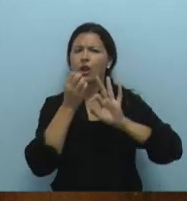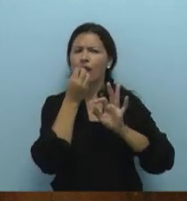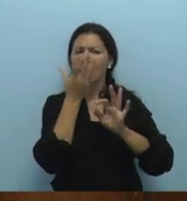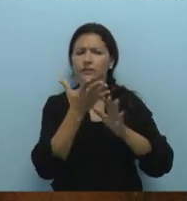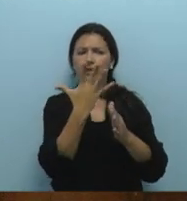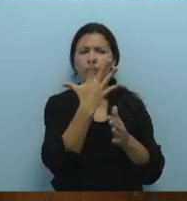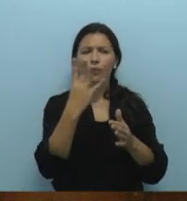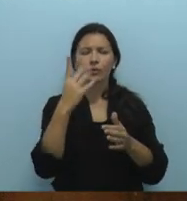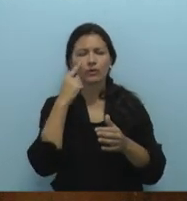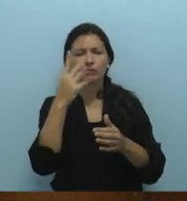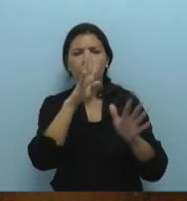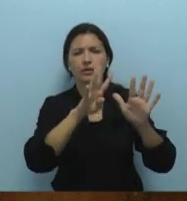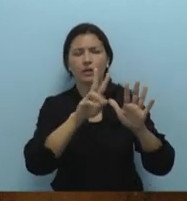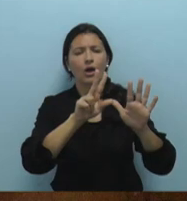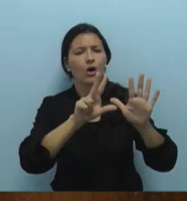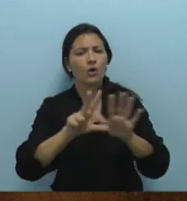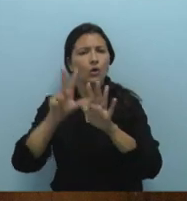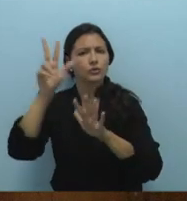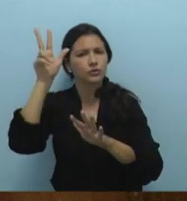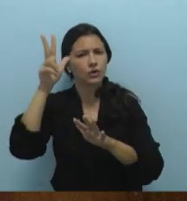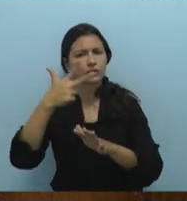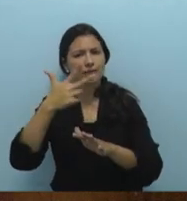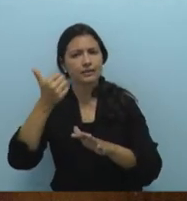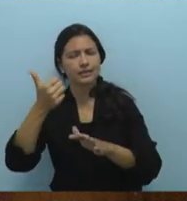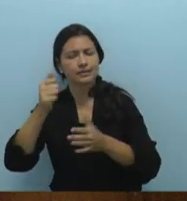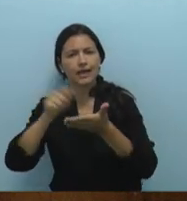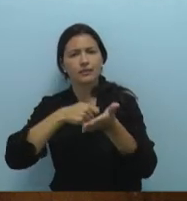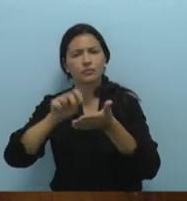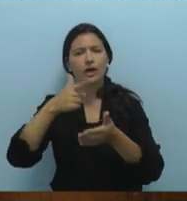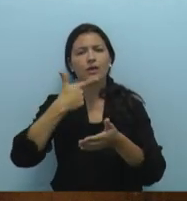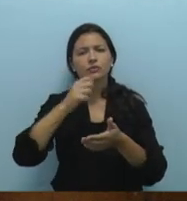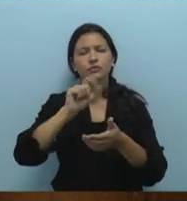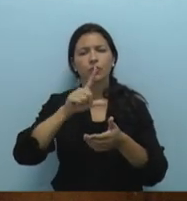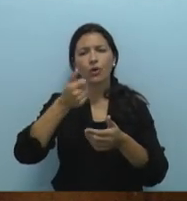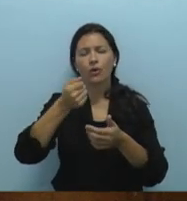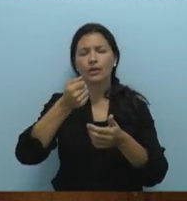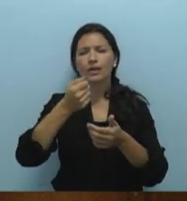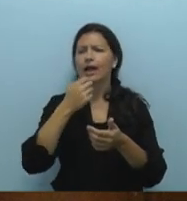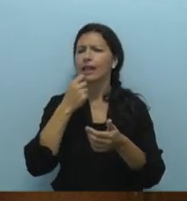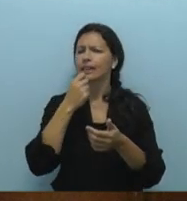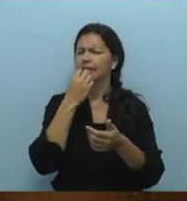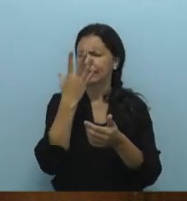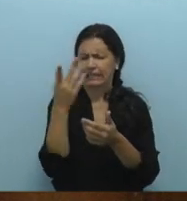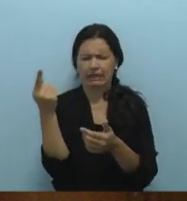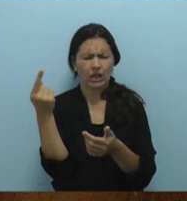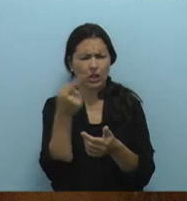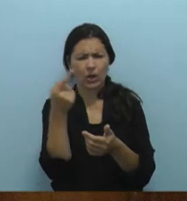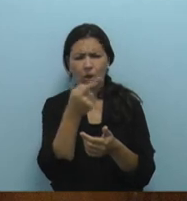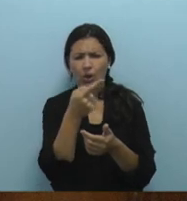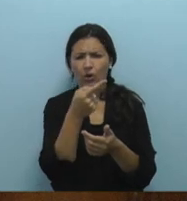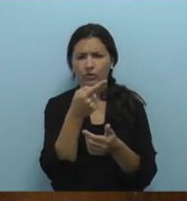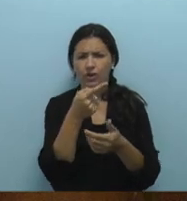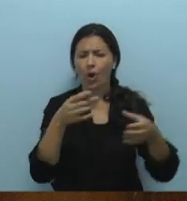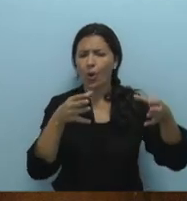declaración 54836 de la diputada María Ximena Sola, por el cual esta Cámara declara su más enérgico repudio ante la decisión de